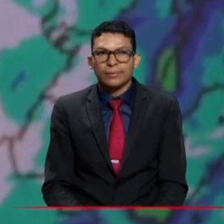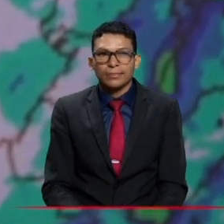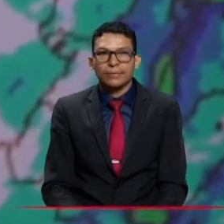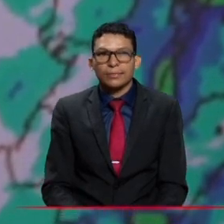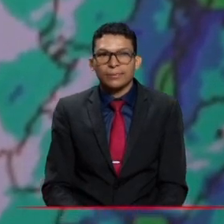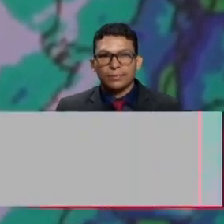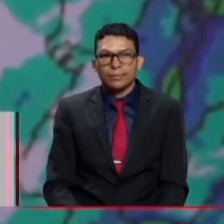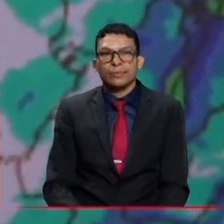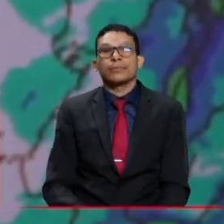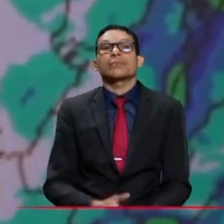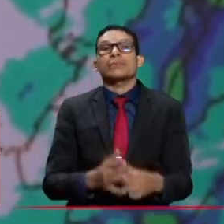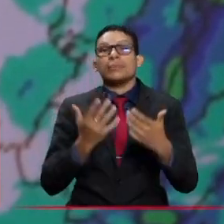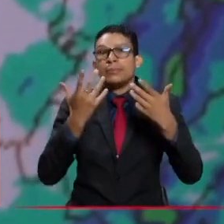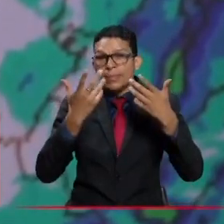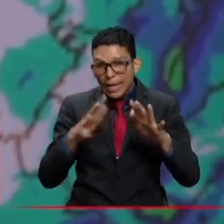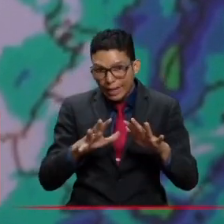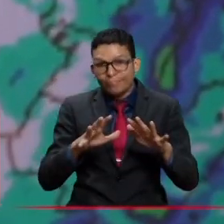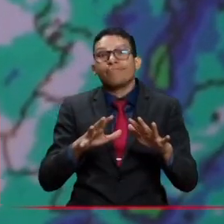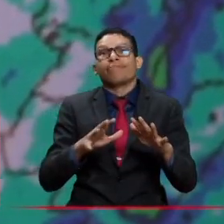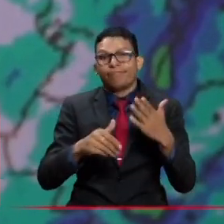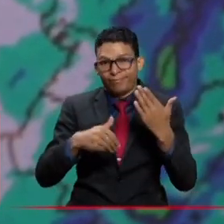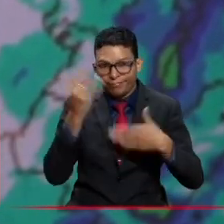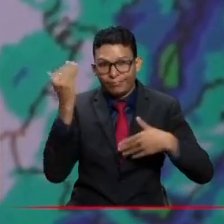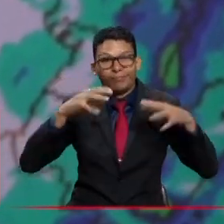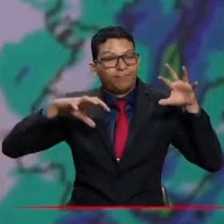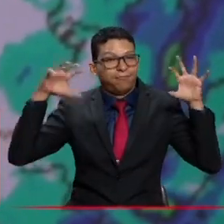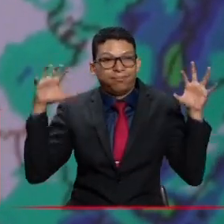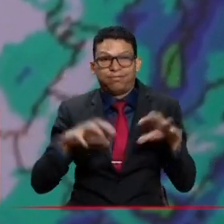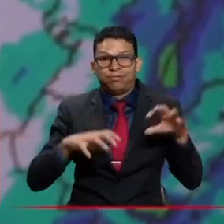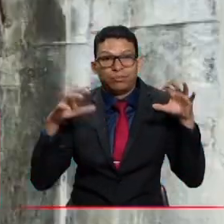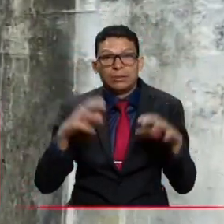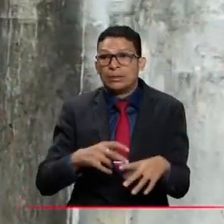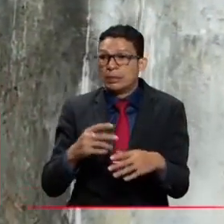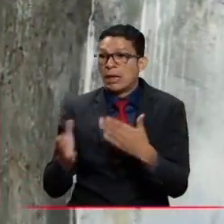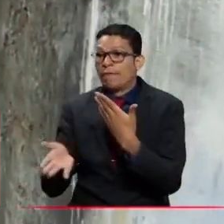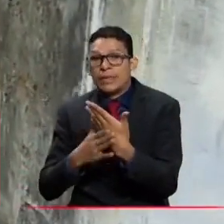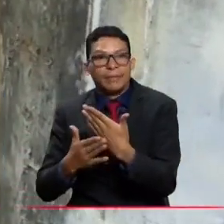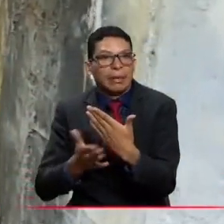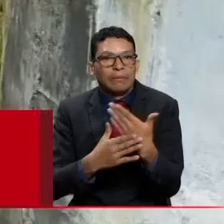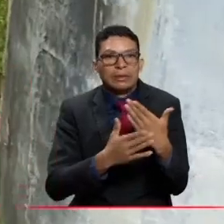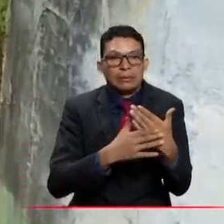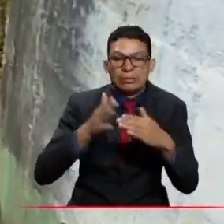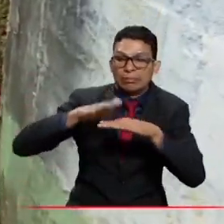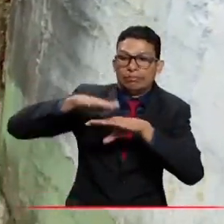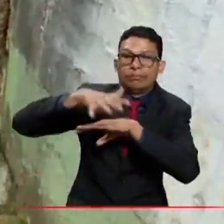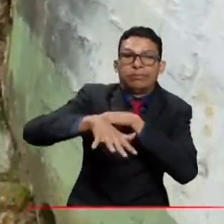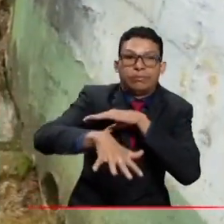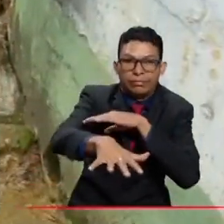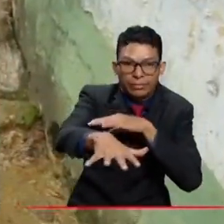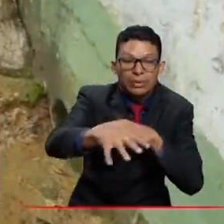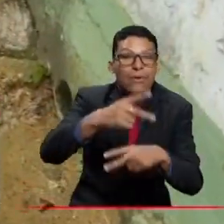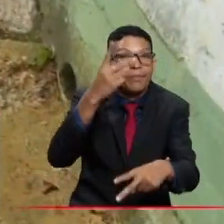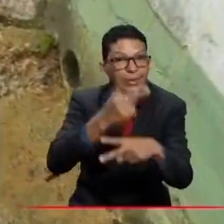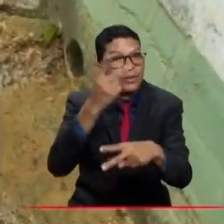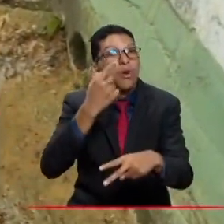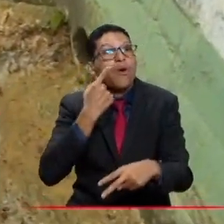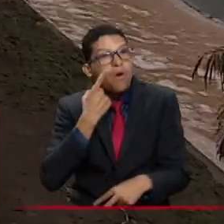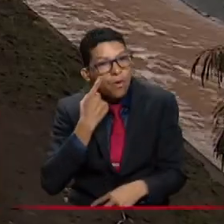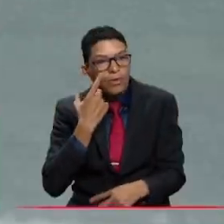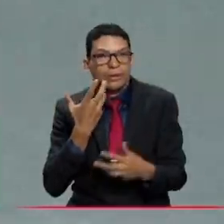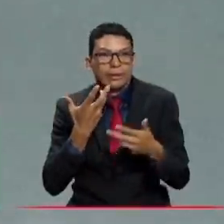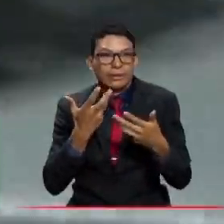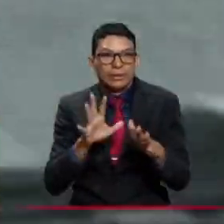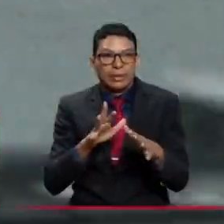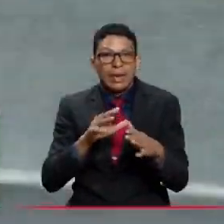Porque han llegado estas lluvias, se han disparado las alertas por deslizamientos de tierra. Esto ya sobrepasa